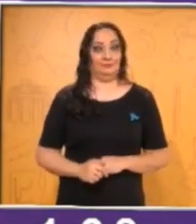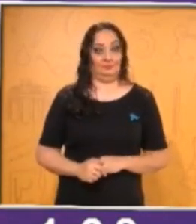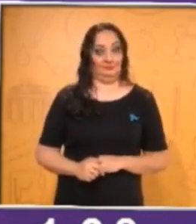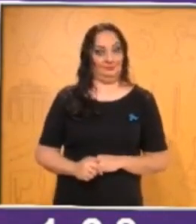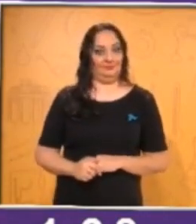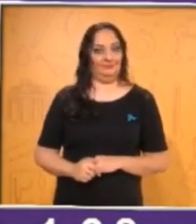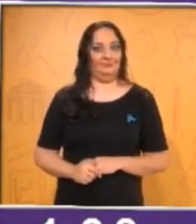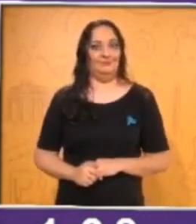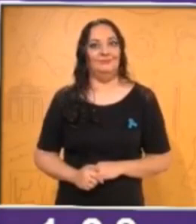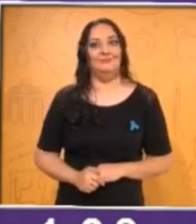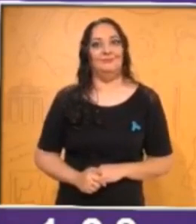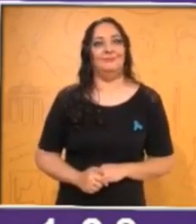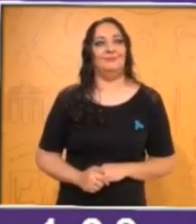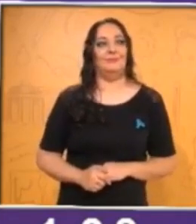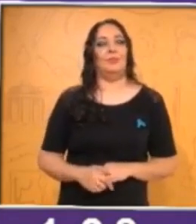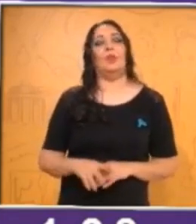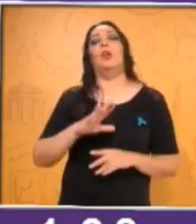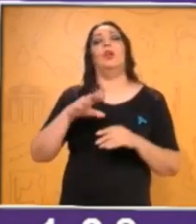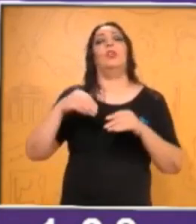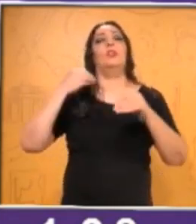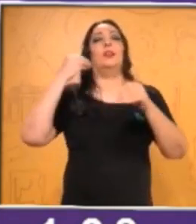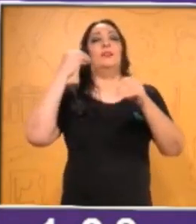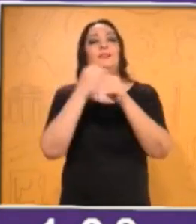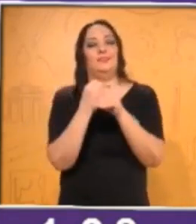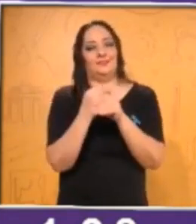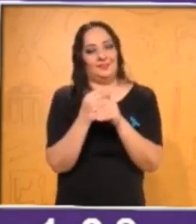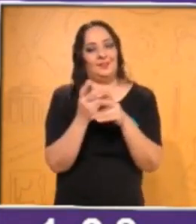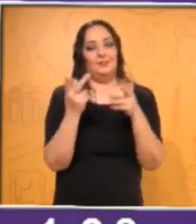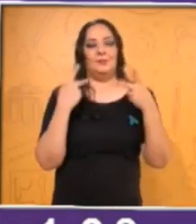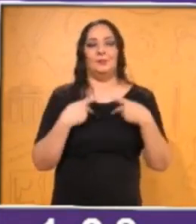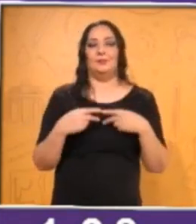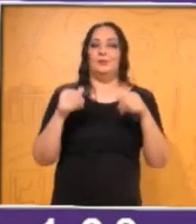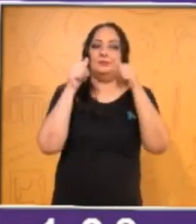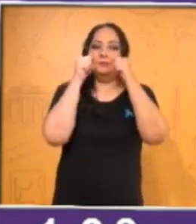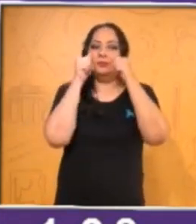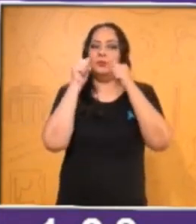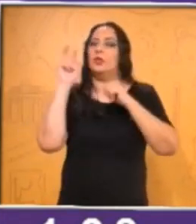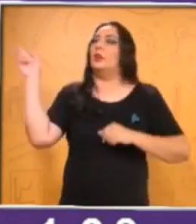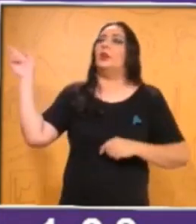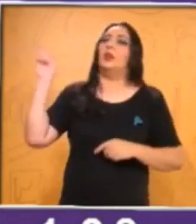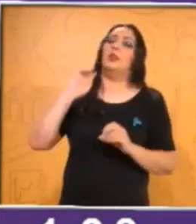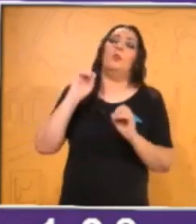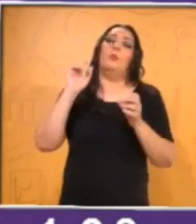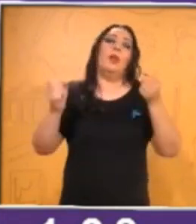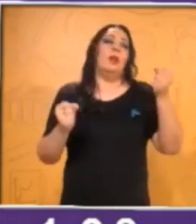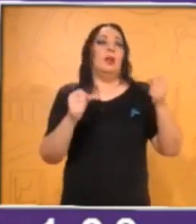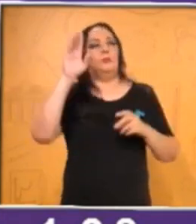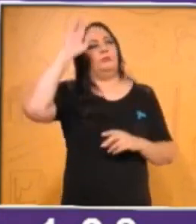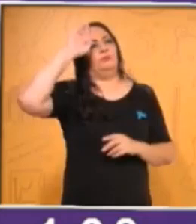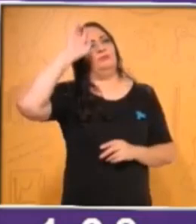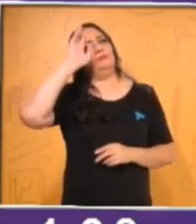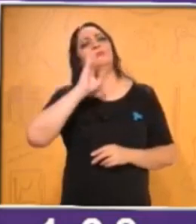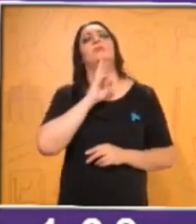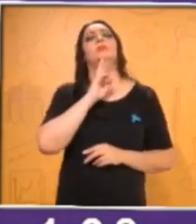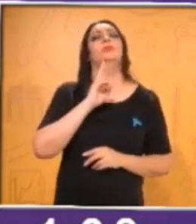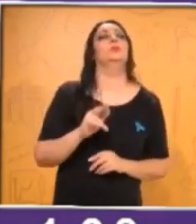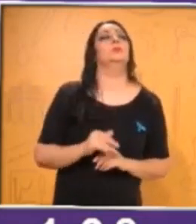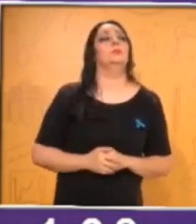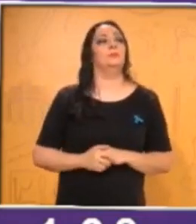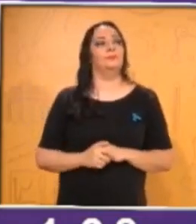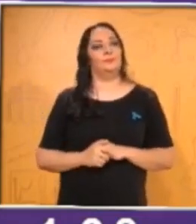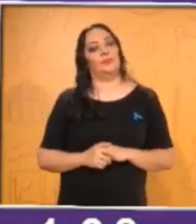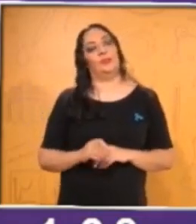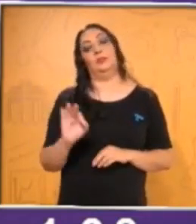Ahí vamos a repetirlo nuevamente para todos los que nos escuchan en radio, a lo mejor van manejando y van pensando la respuesta. Déjame se lo